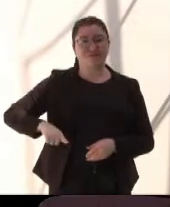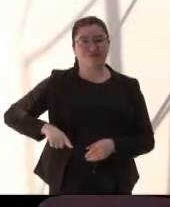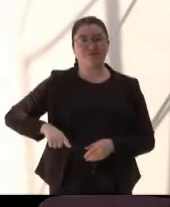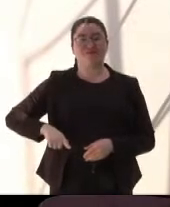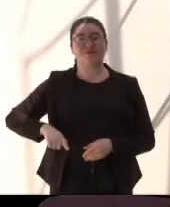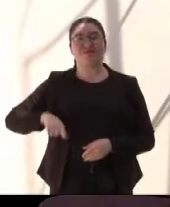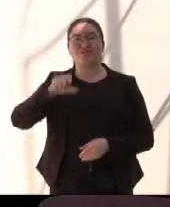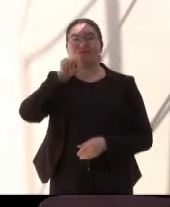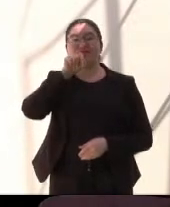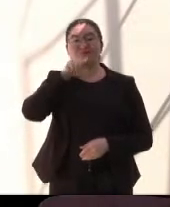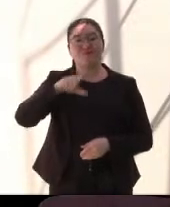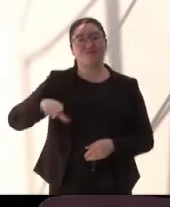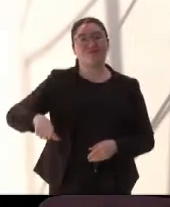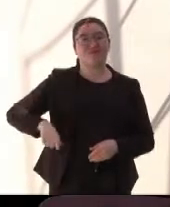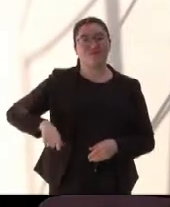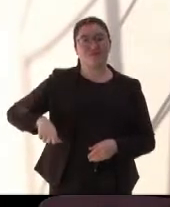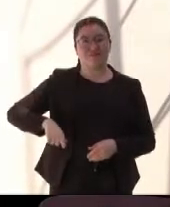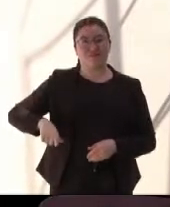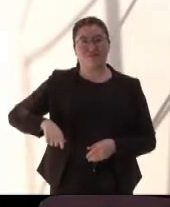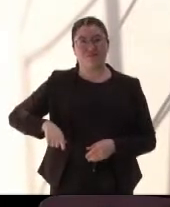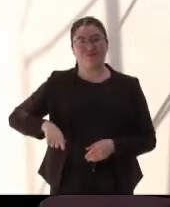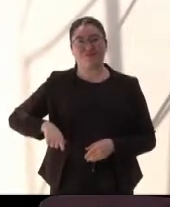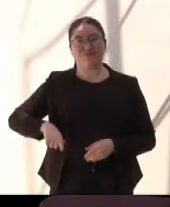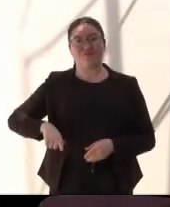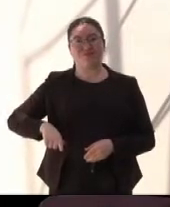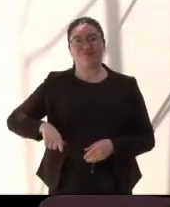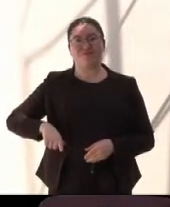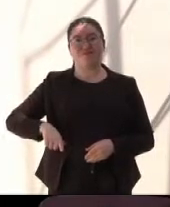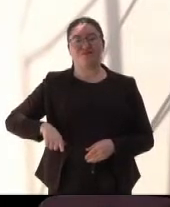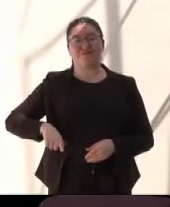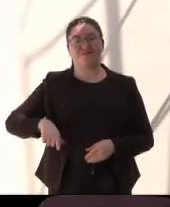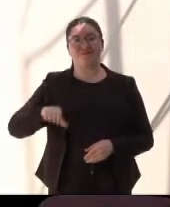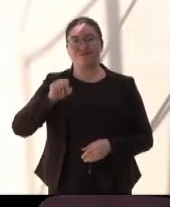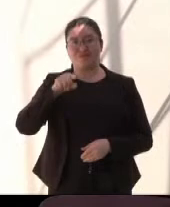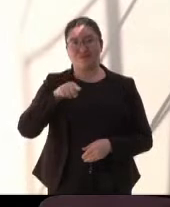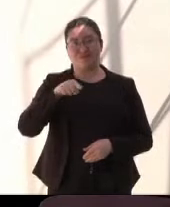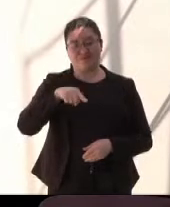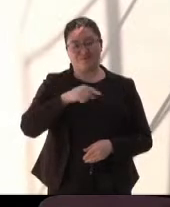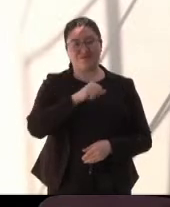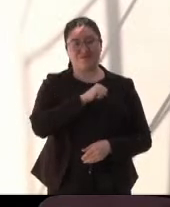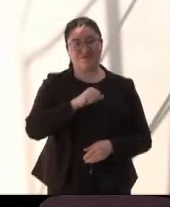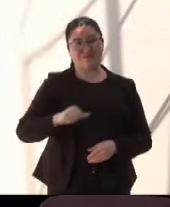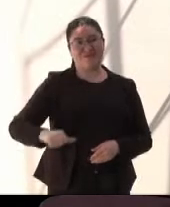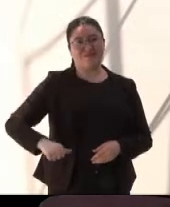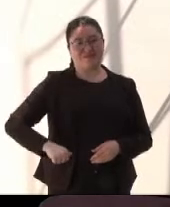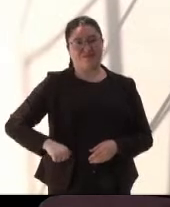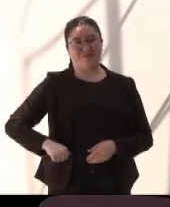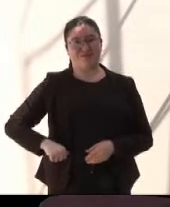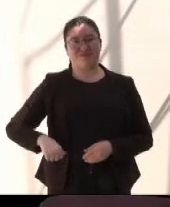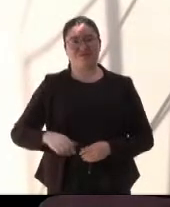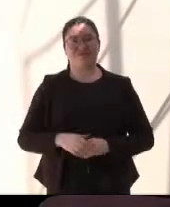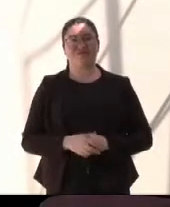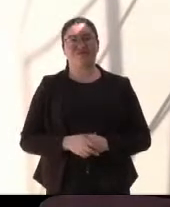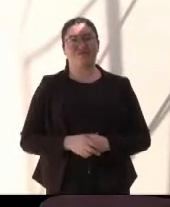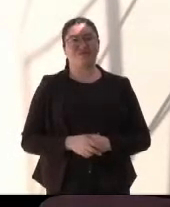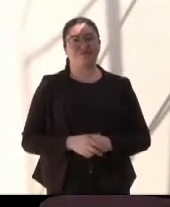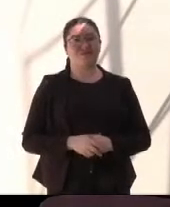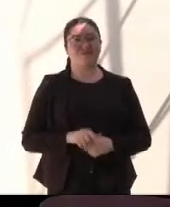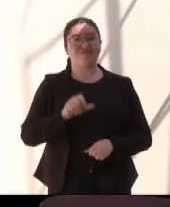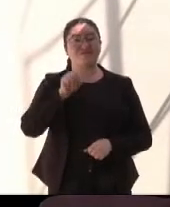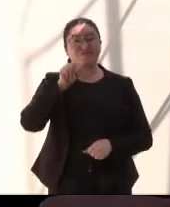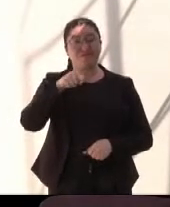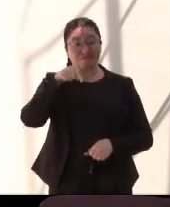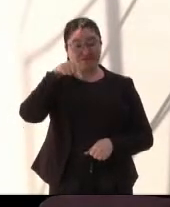también del gobierno de esta alcaldía aquí, que